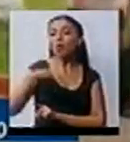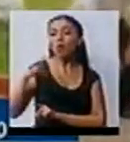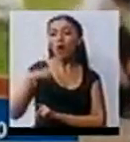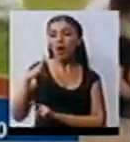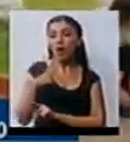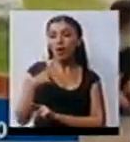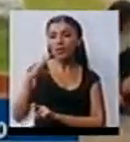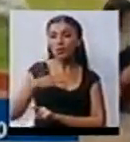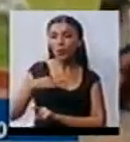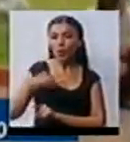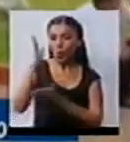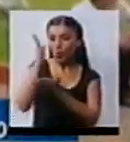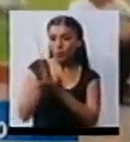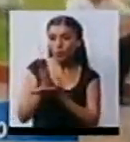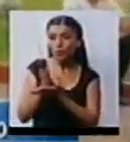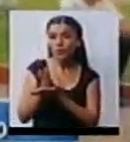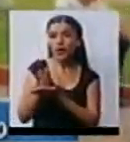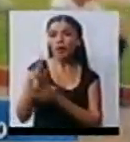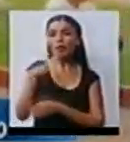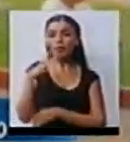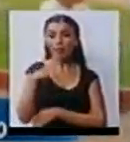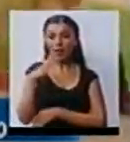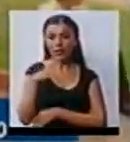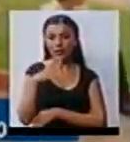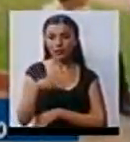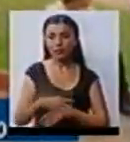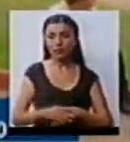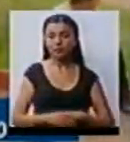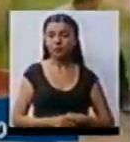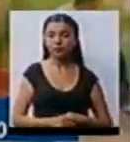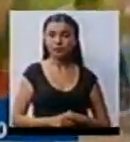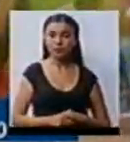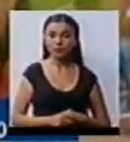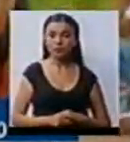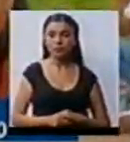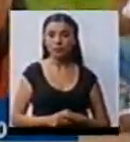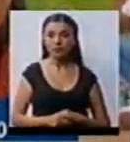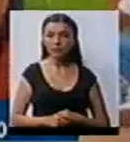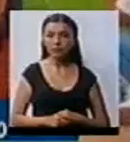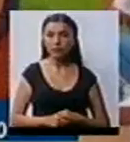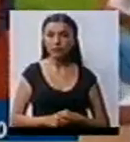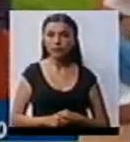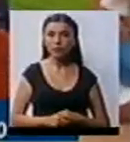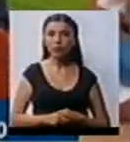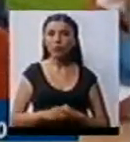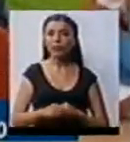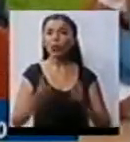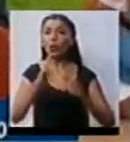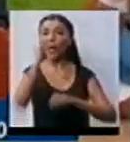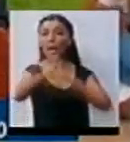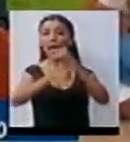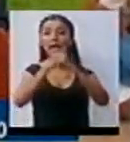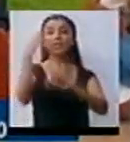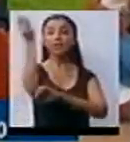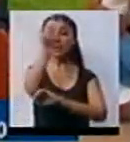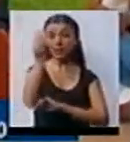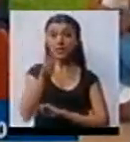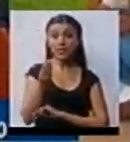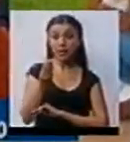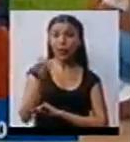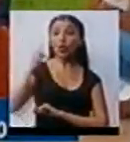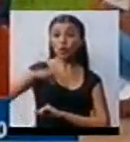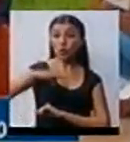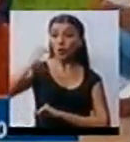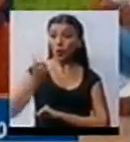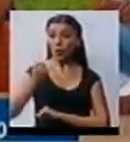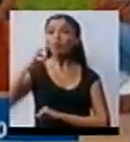paso a planta, sino también el tema del doble salario y demás, que se fue solucionando hasta el sábado, donde se acreditaron, digamos, estos importes,